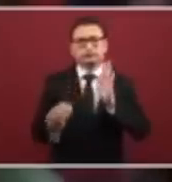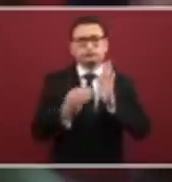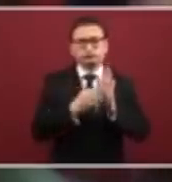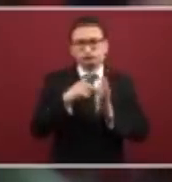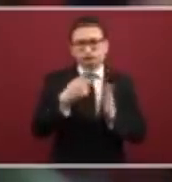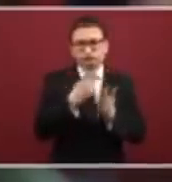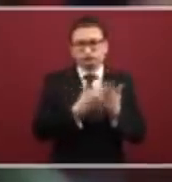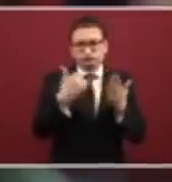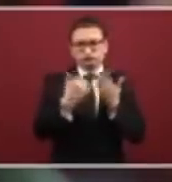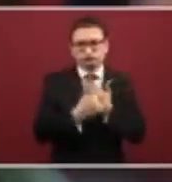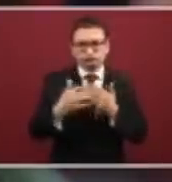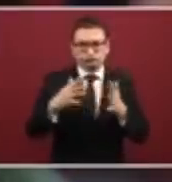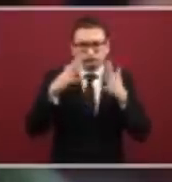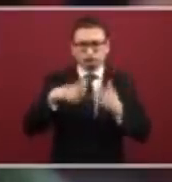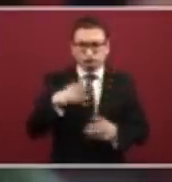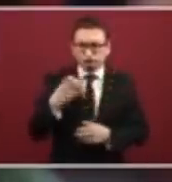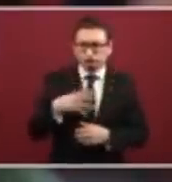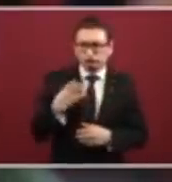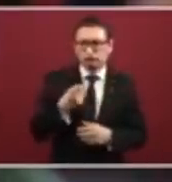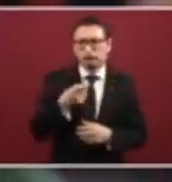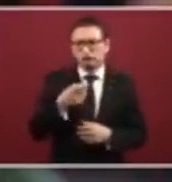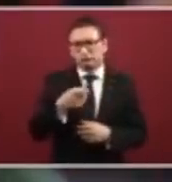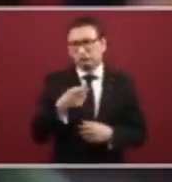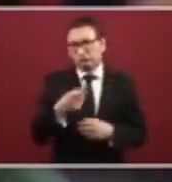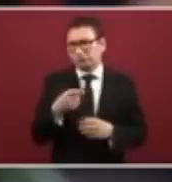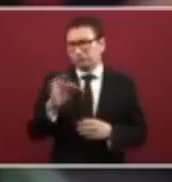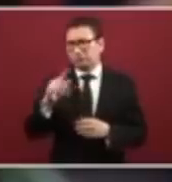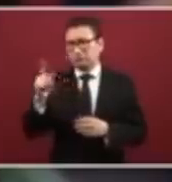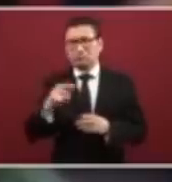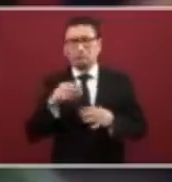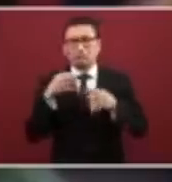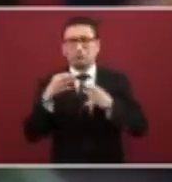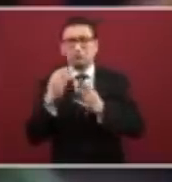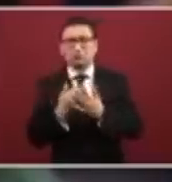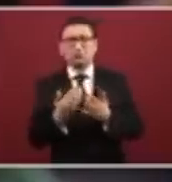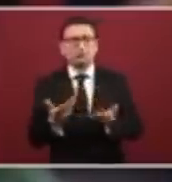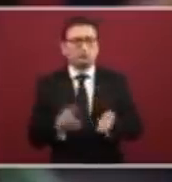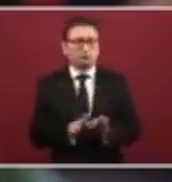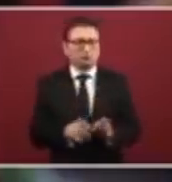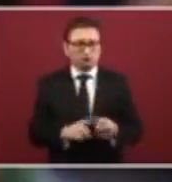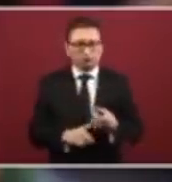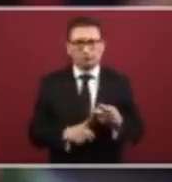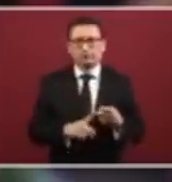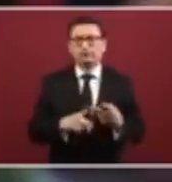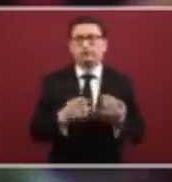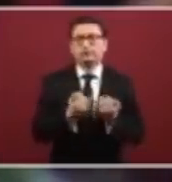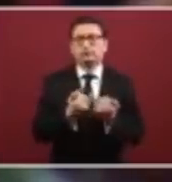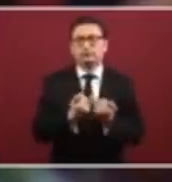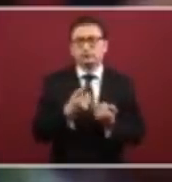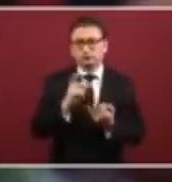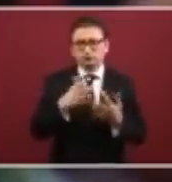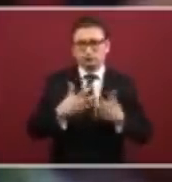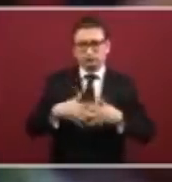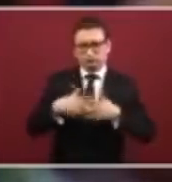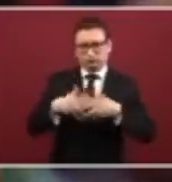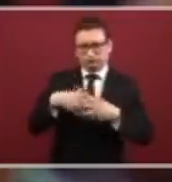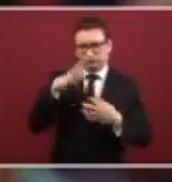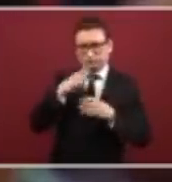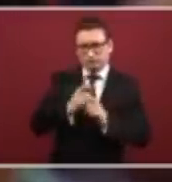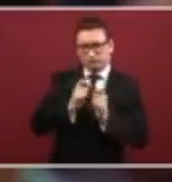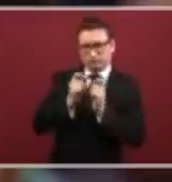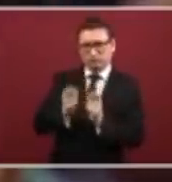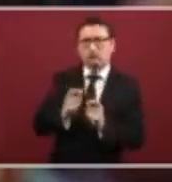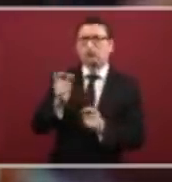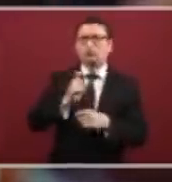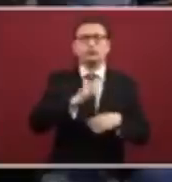audaz, tan aventurado? Eso por un lado. Y por otro lado, cuando se encarga a una empresa privada, cuando se licita